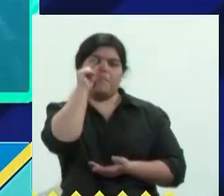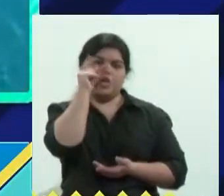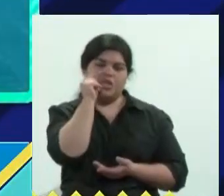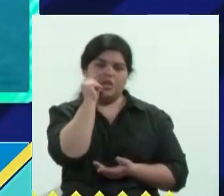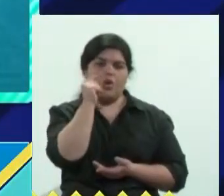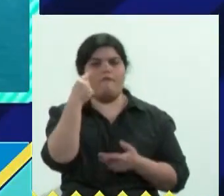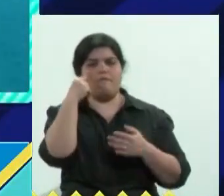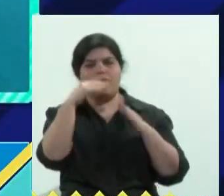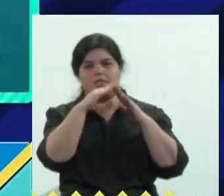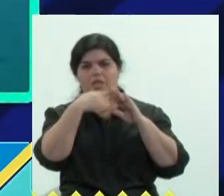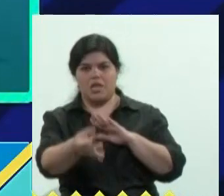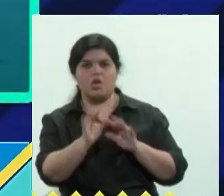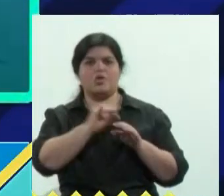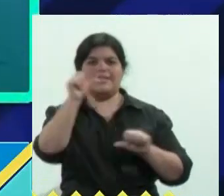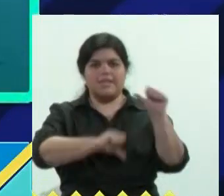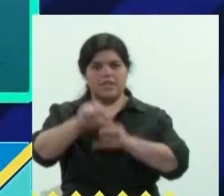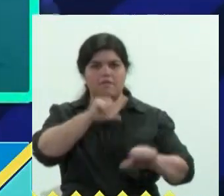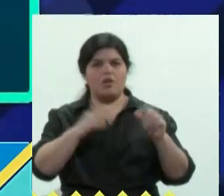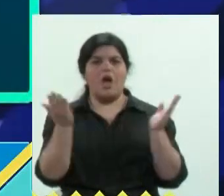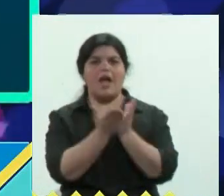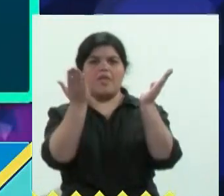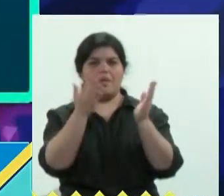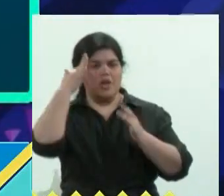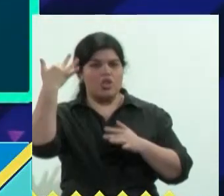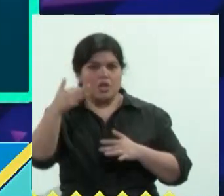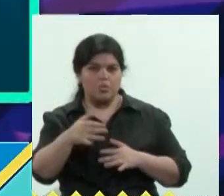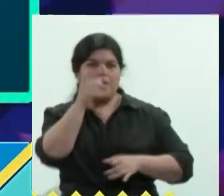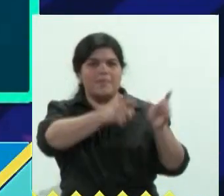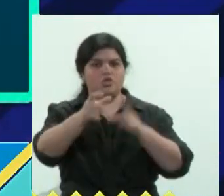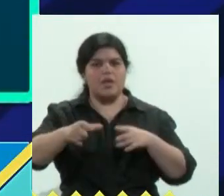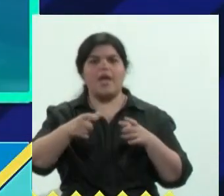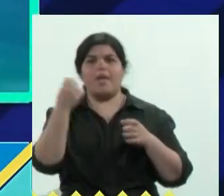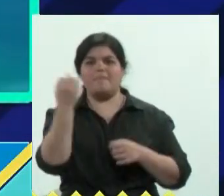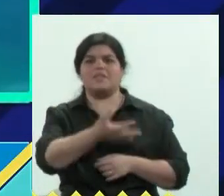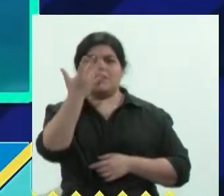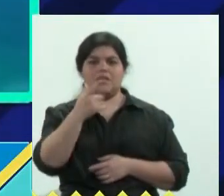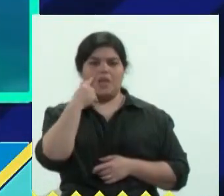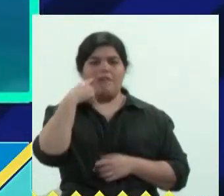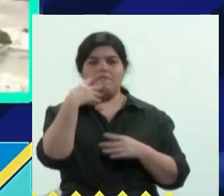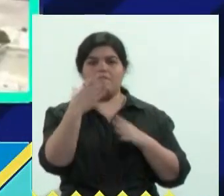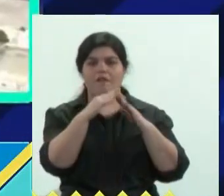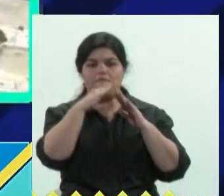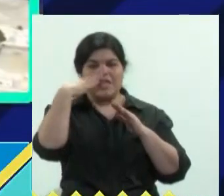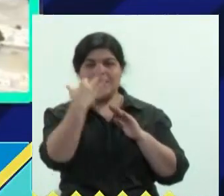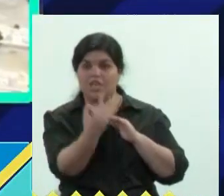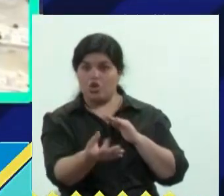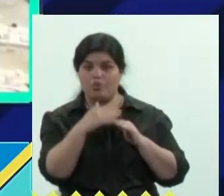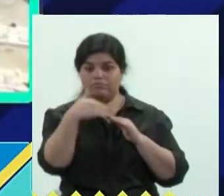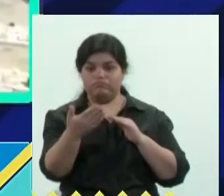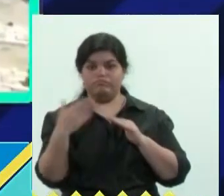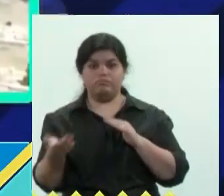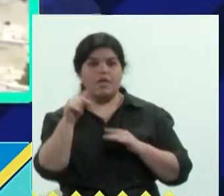líderes académicos, los líderes científicos, los líderes intelectuales, los especialistas, toda la gente, los vecinos, ¿no es cierto?, porque se trata de la calidad de